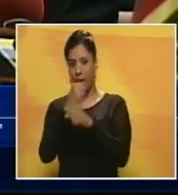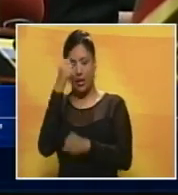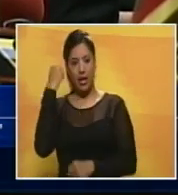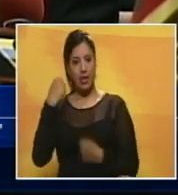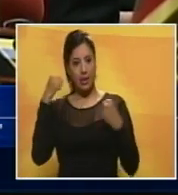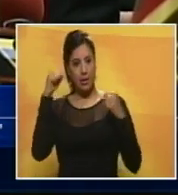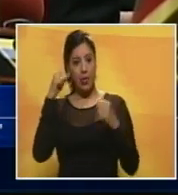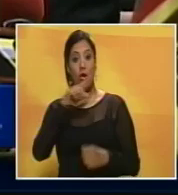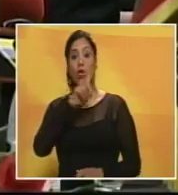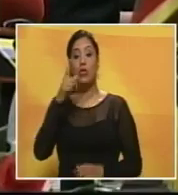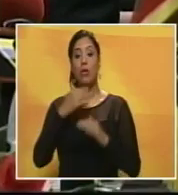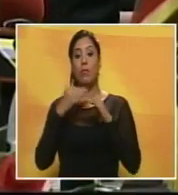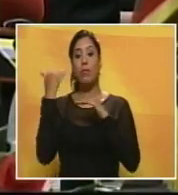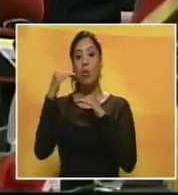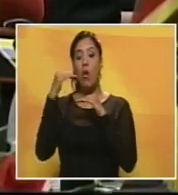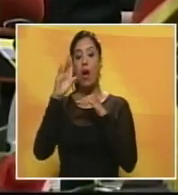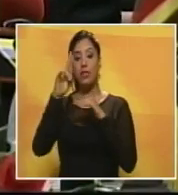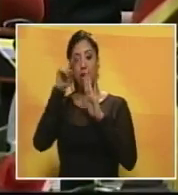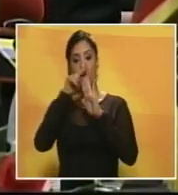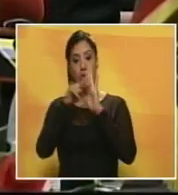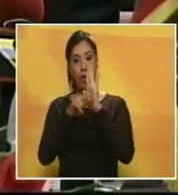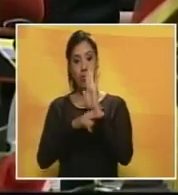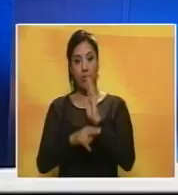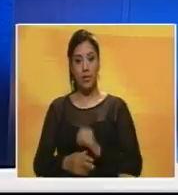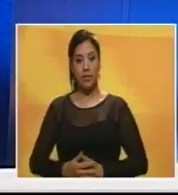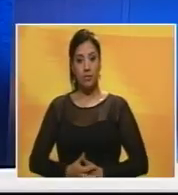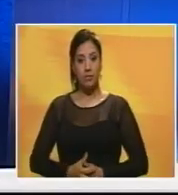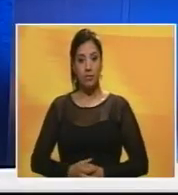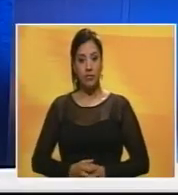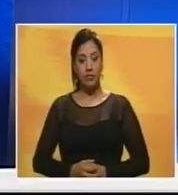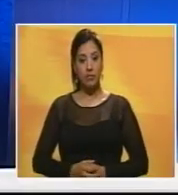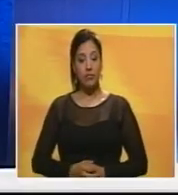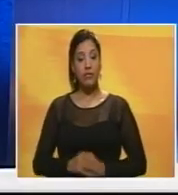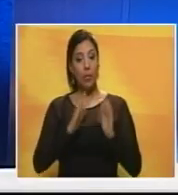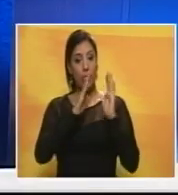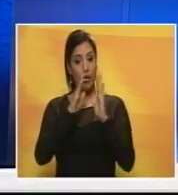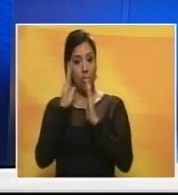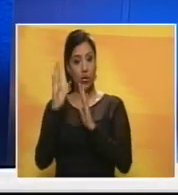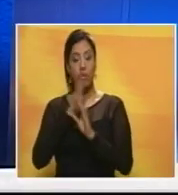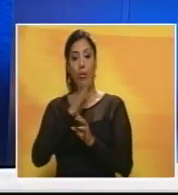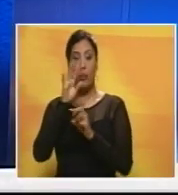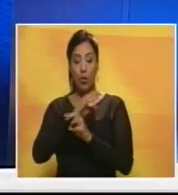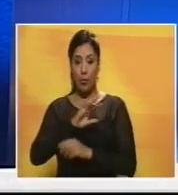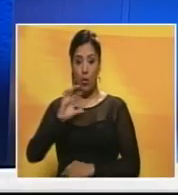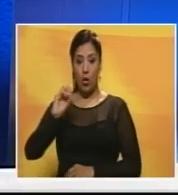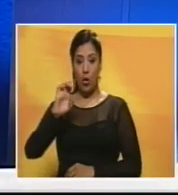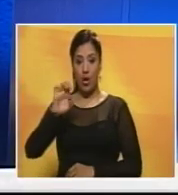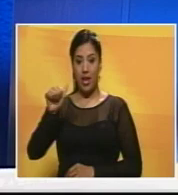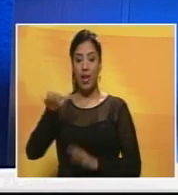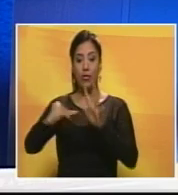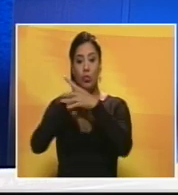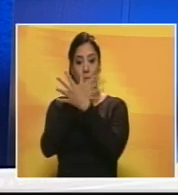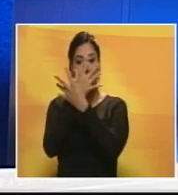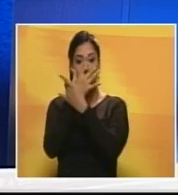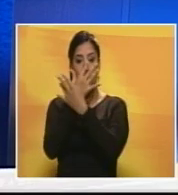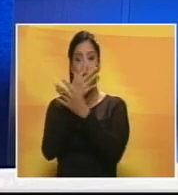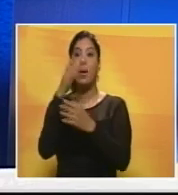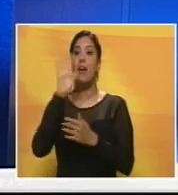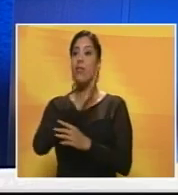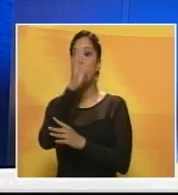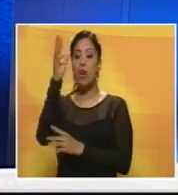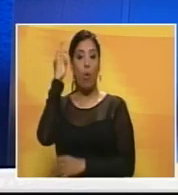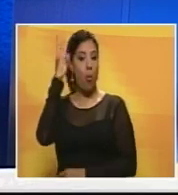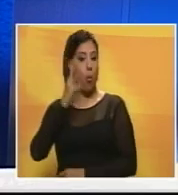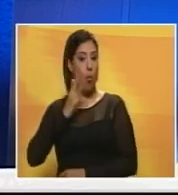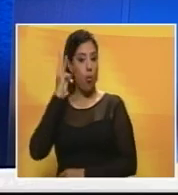sus labores a los límites establecidos en su mandato. La Organización de Estados Americanos iniciará esta semana en su sede de Washington